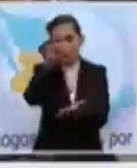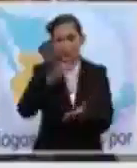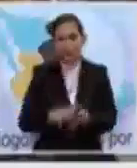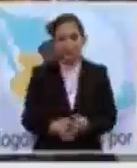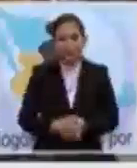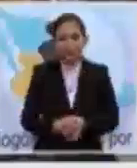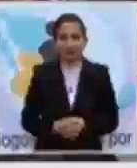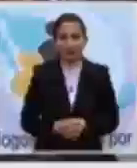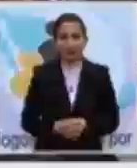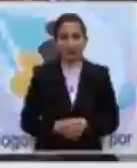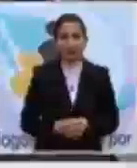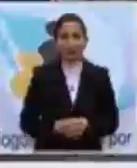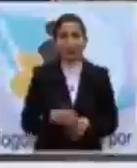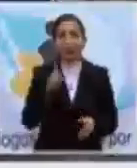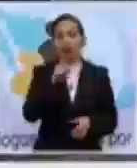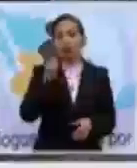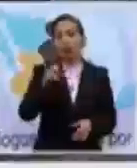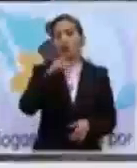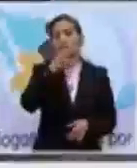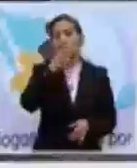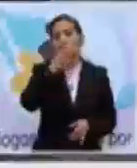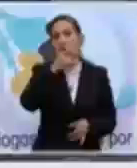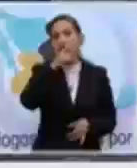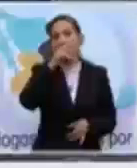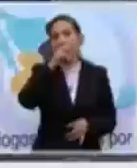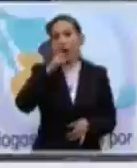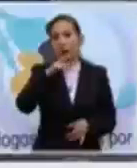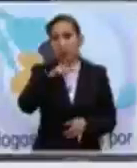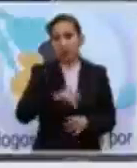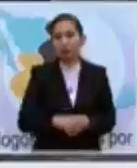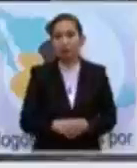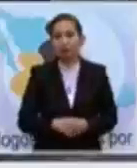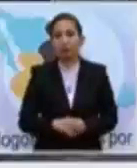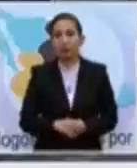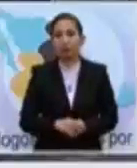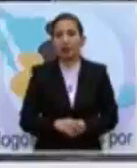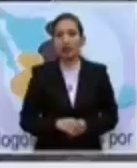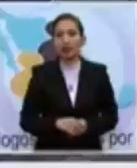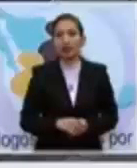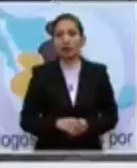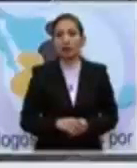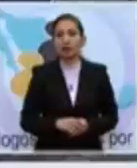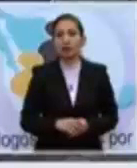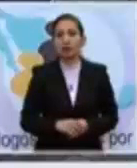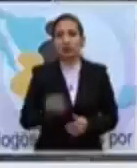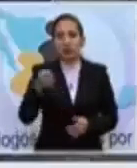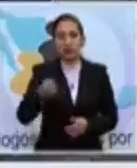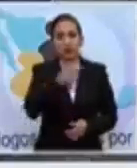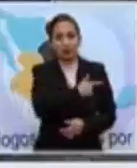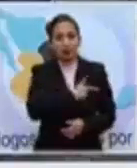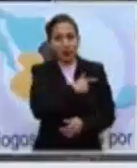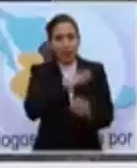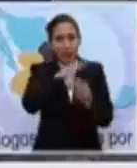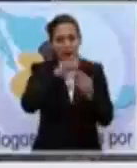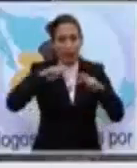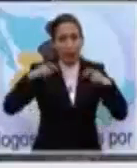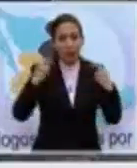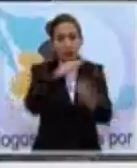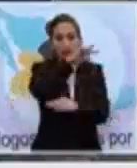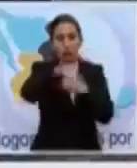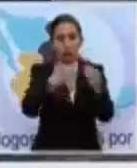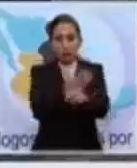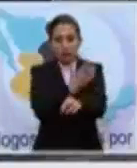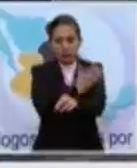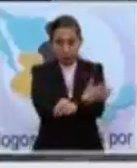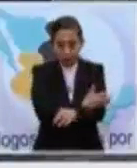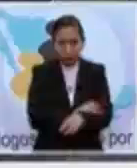doctor. Doctor Gustavo Leal, por favor. Aquí le oprimo ¿verdad? Adelante. Pues saludo con mucho gusto a la mesa y a todos los que nos